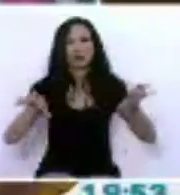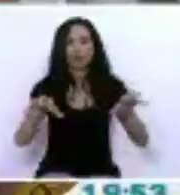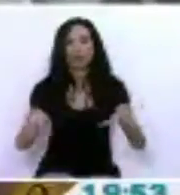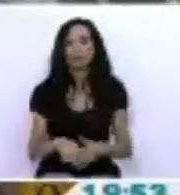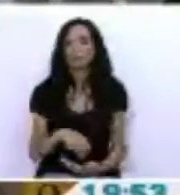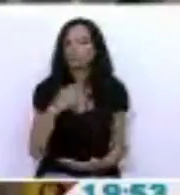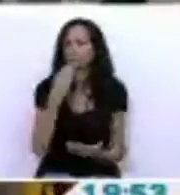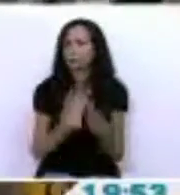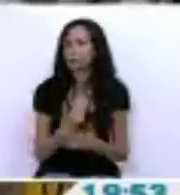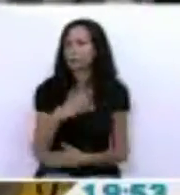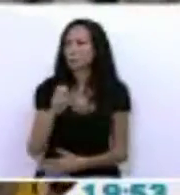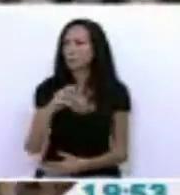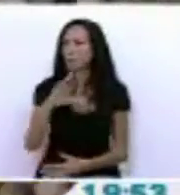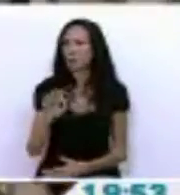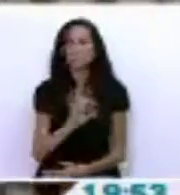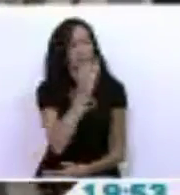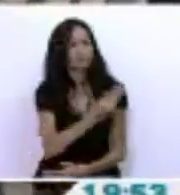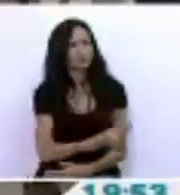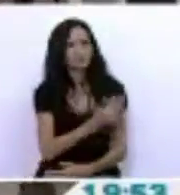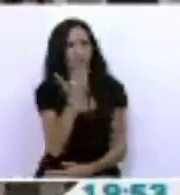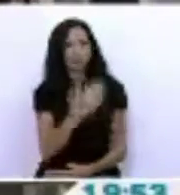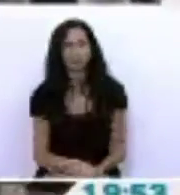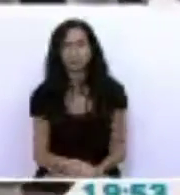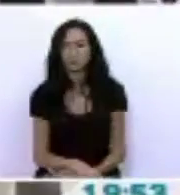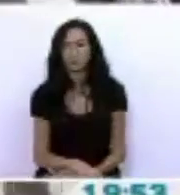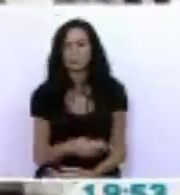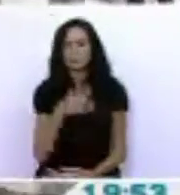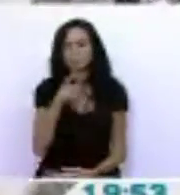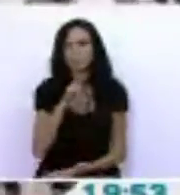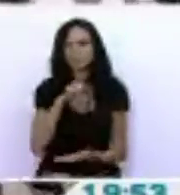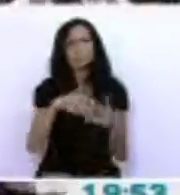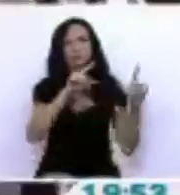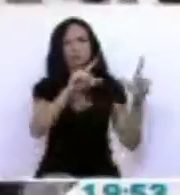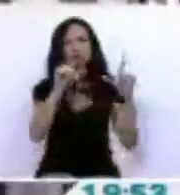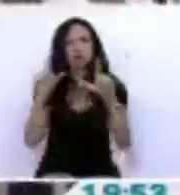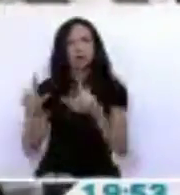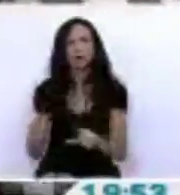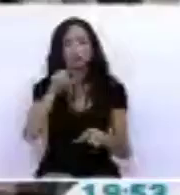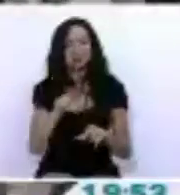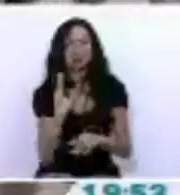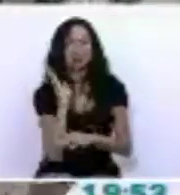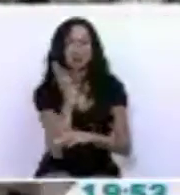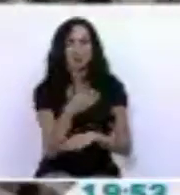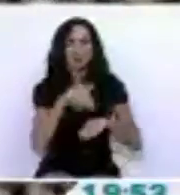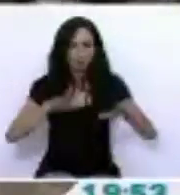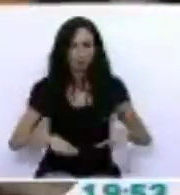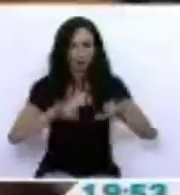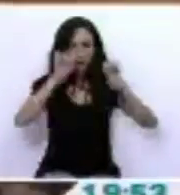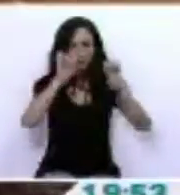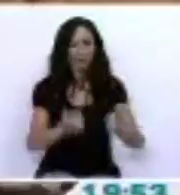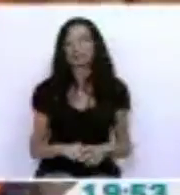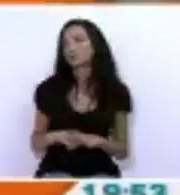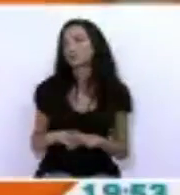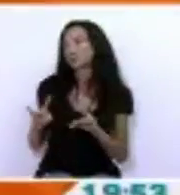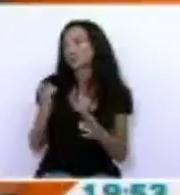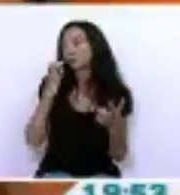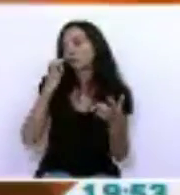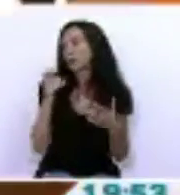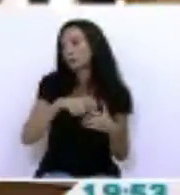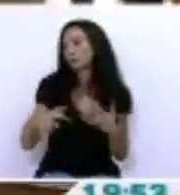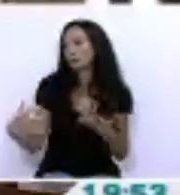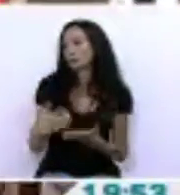Buenos días, Pedro. Hola, buenos días. Tienes una tienda de marquetería que también se ha visto afectada por este parón obligado de estos meses. Sí, sí, por supuesto que lo hemos notado todo el